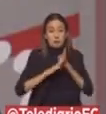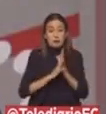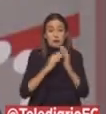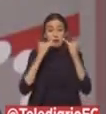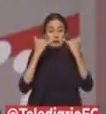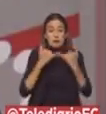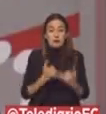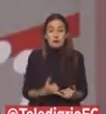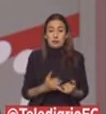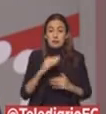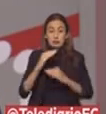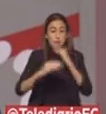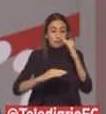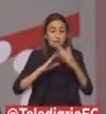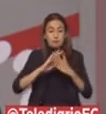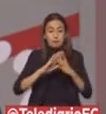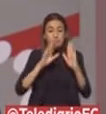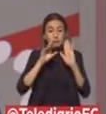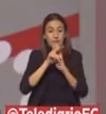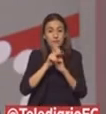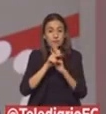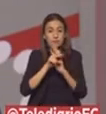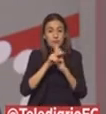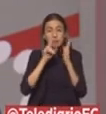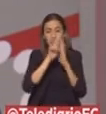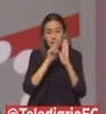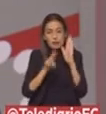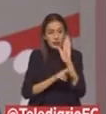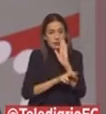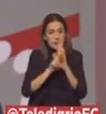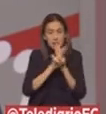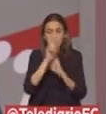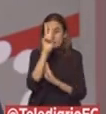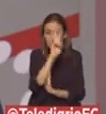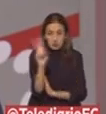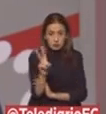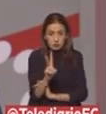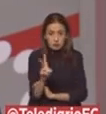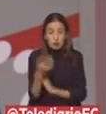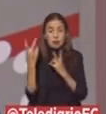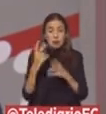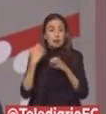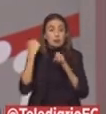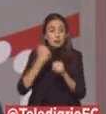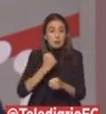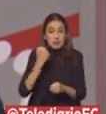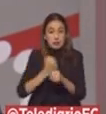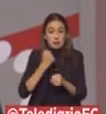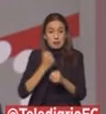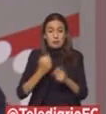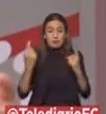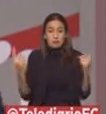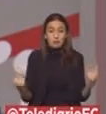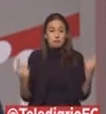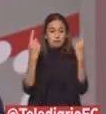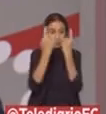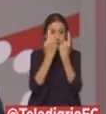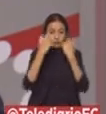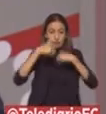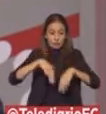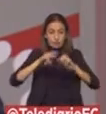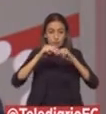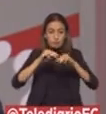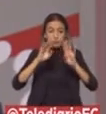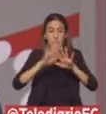condición venezolana es una condición que la región va a tener que aceptar y va a tener que trabajar y convivir con ella y encontrar mecanismos de